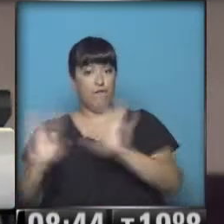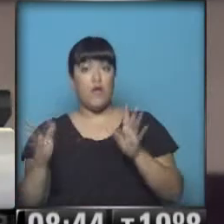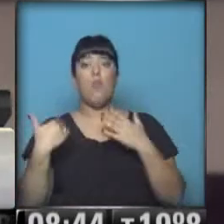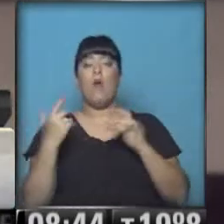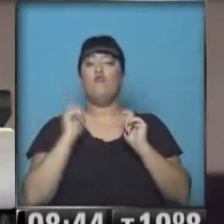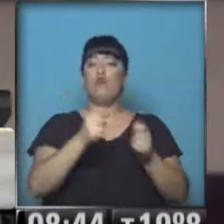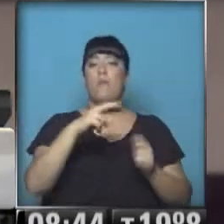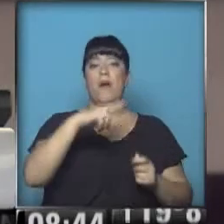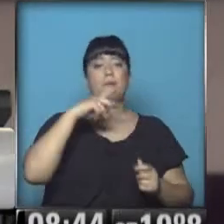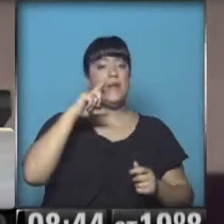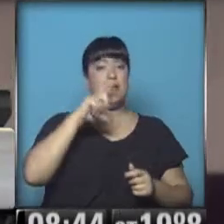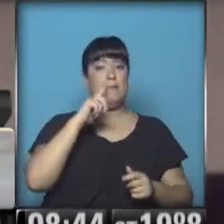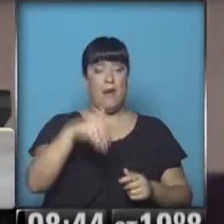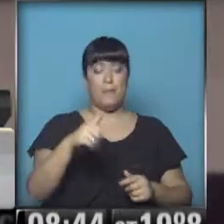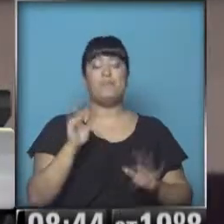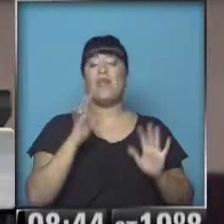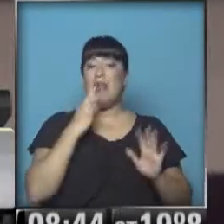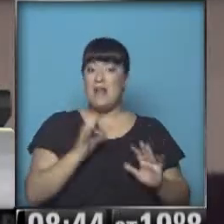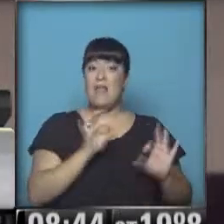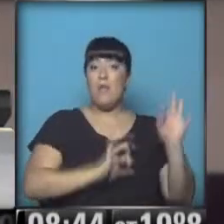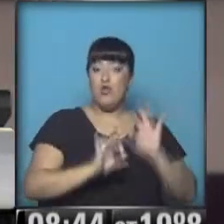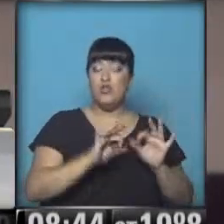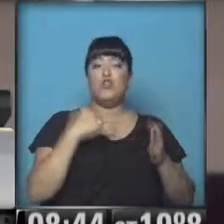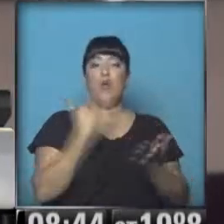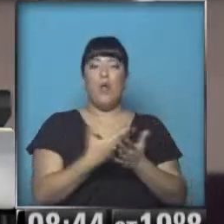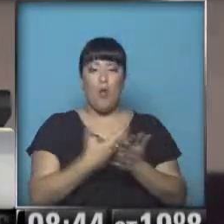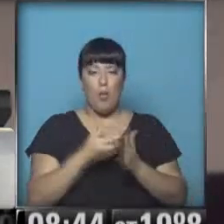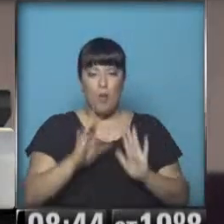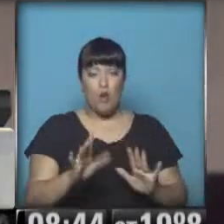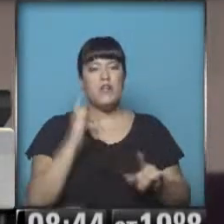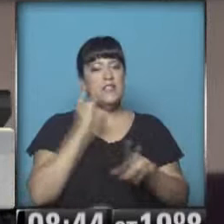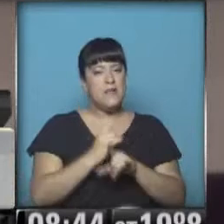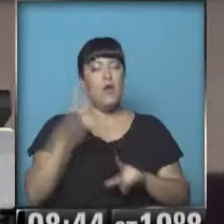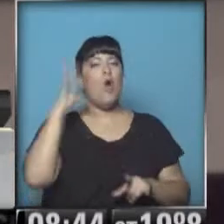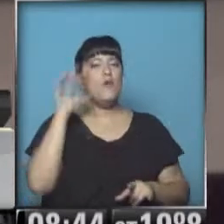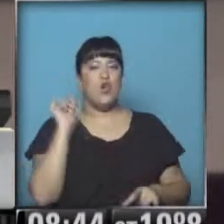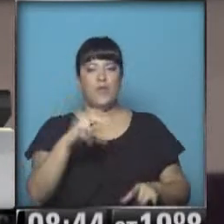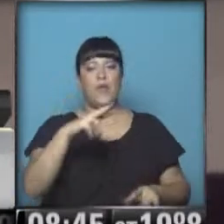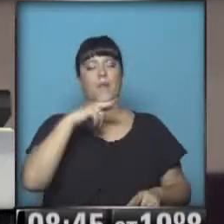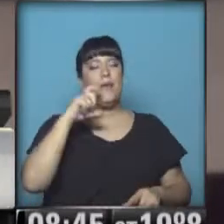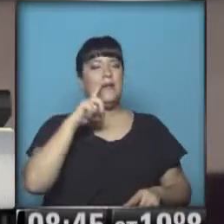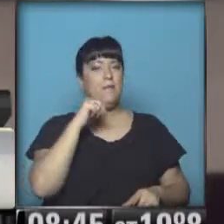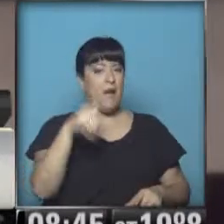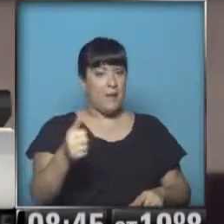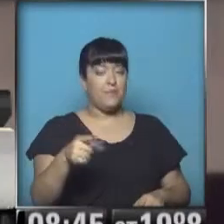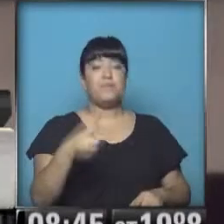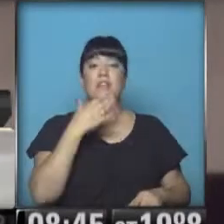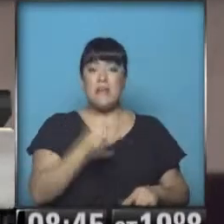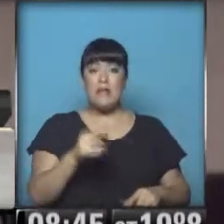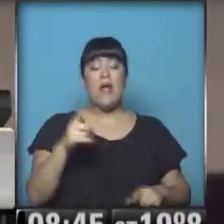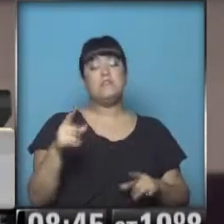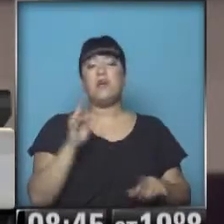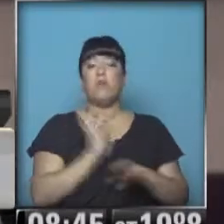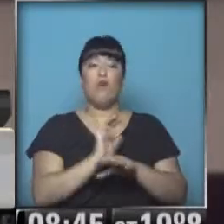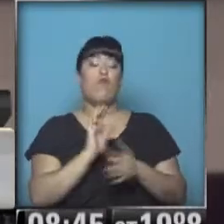realidad lo que el sistema propone es invertir la lógica de la víctima siempre ha sido raramente una persona extraña el proceso